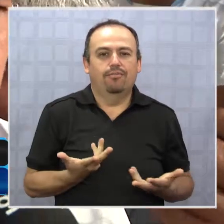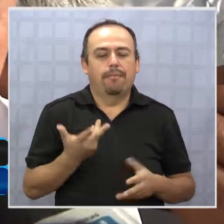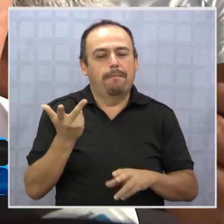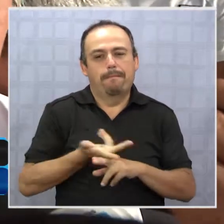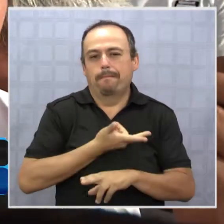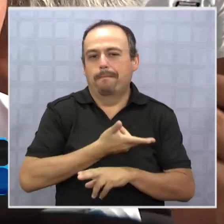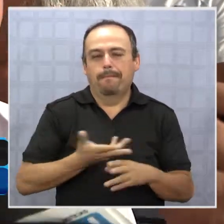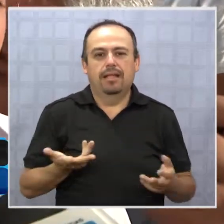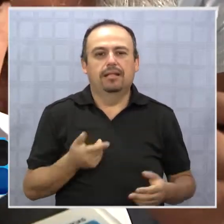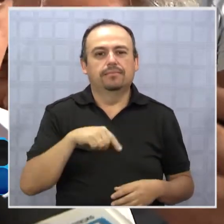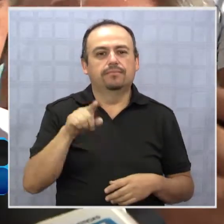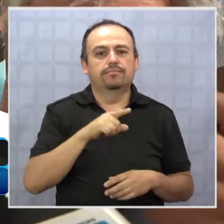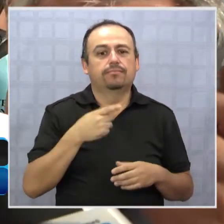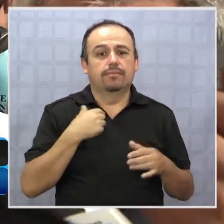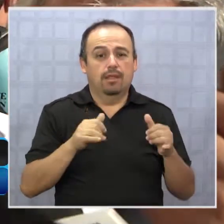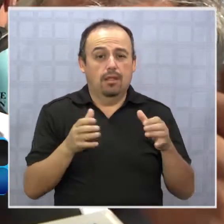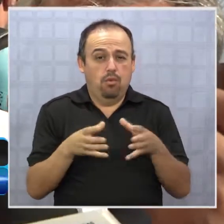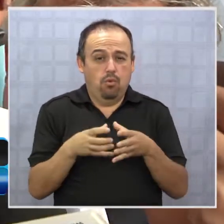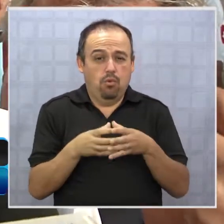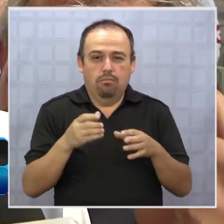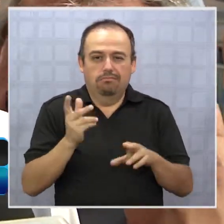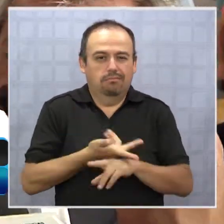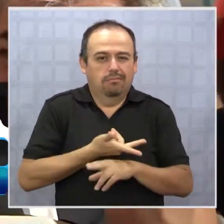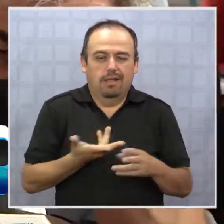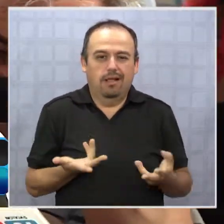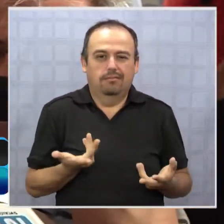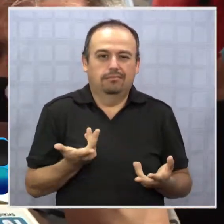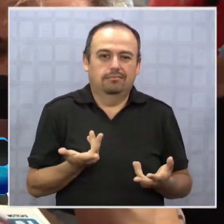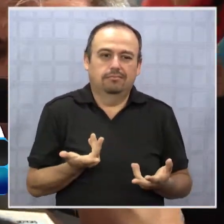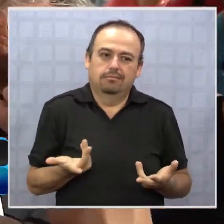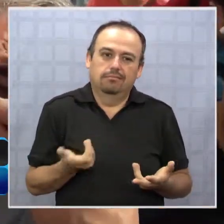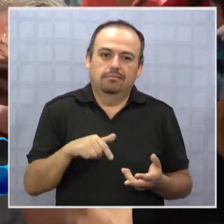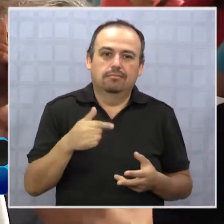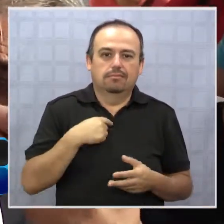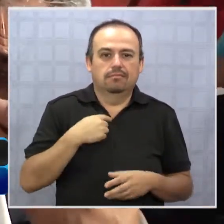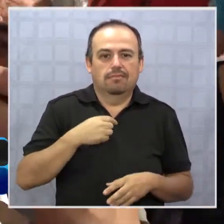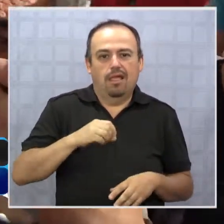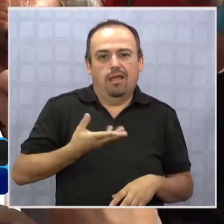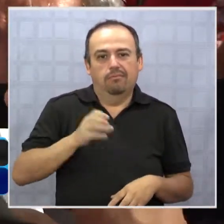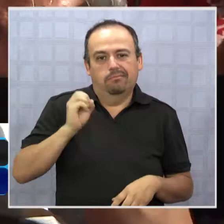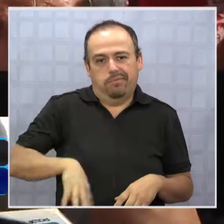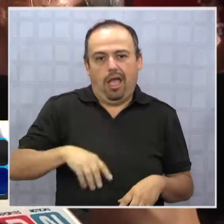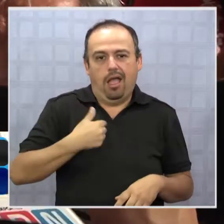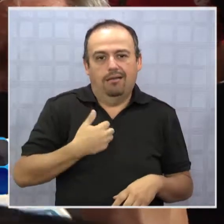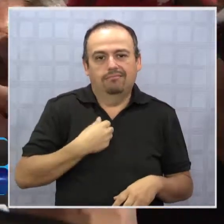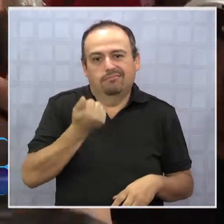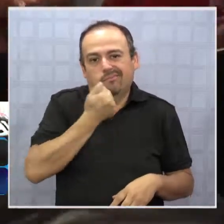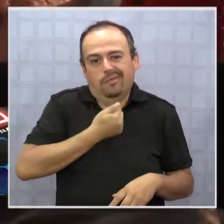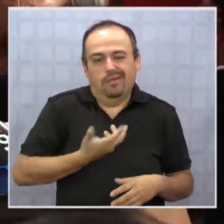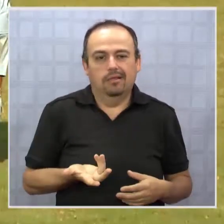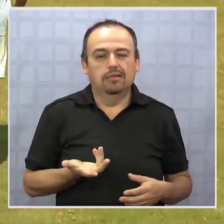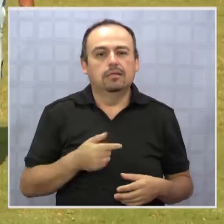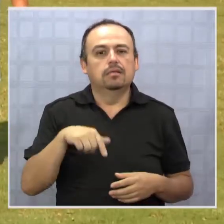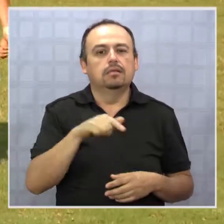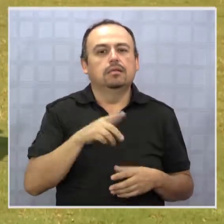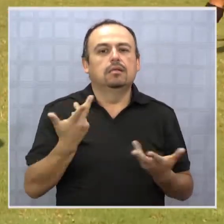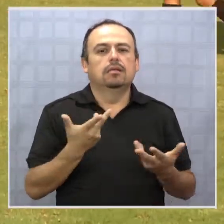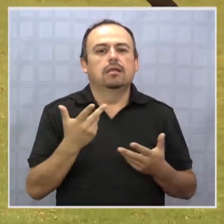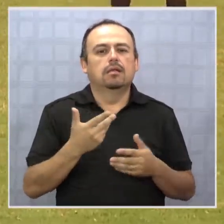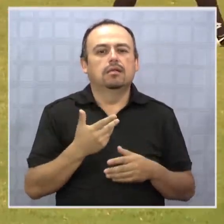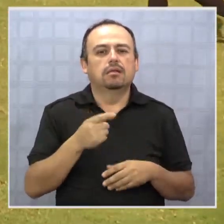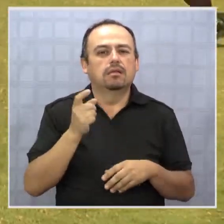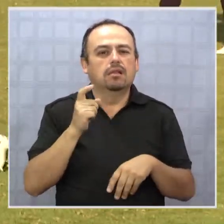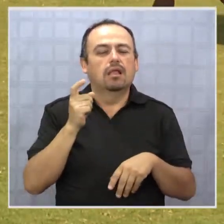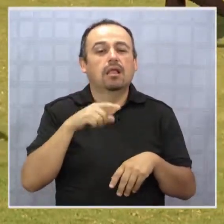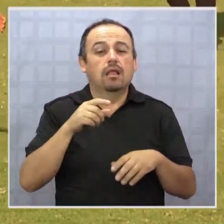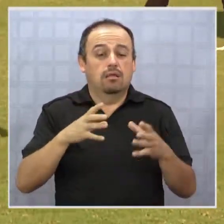gravísimos, donde un equipo cuando viene mal y te llegan, obviamente que lo pagamos como nos costaron los goles. A tanto ha